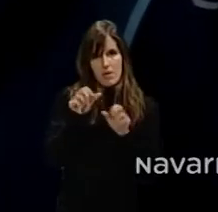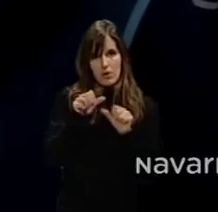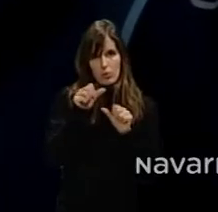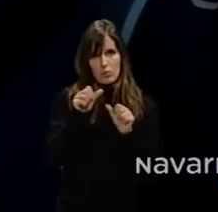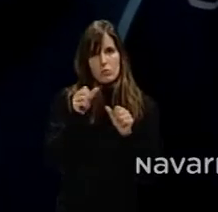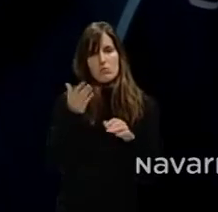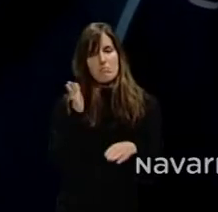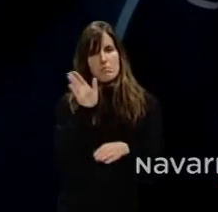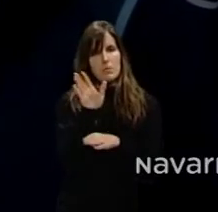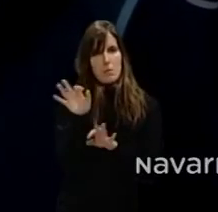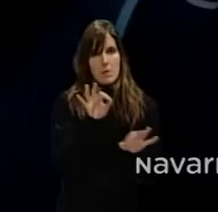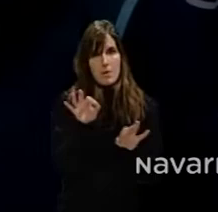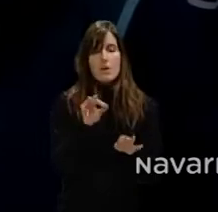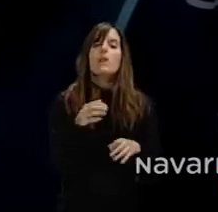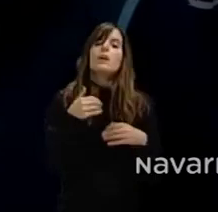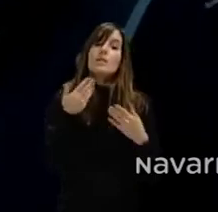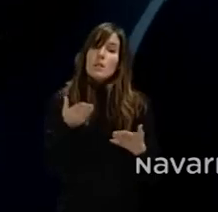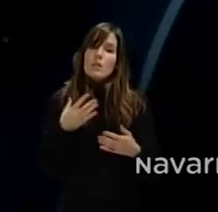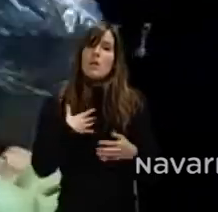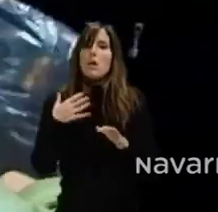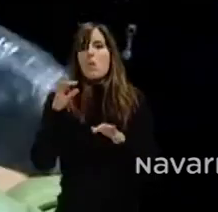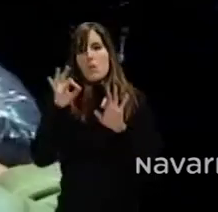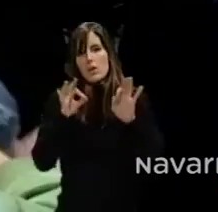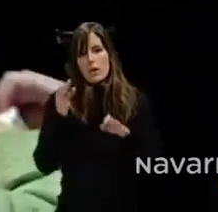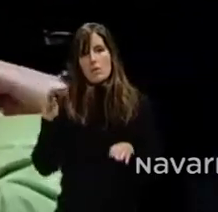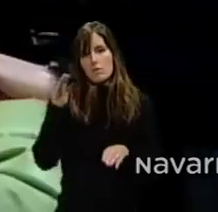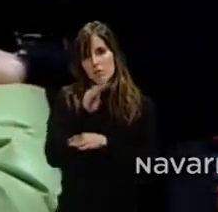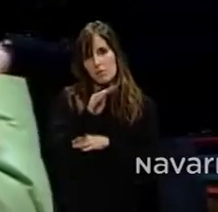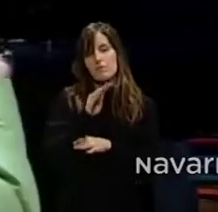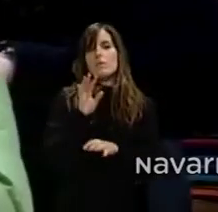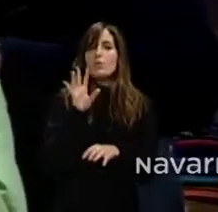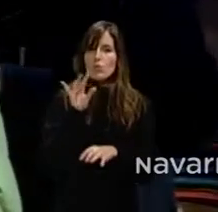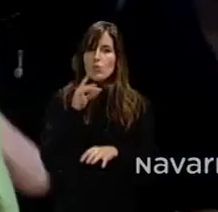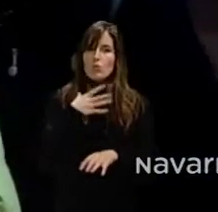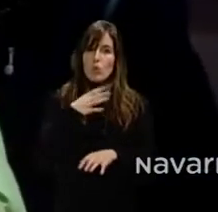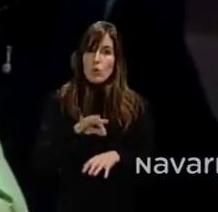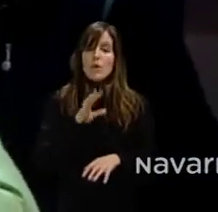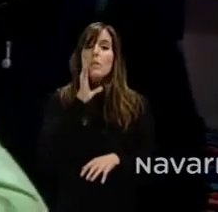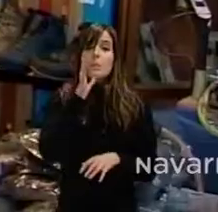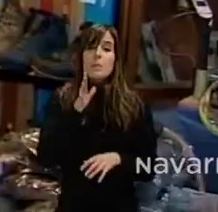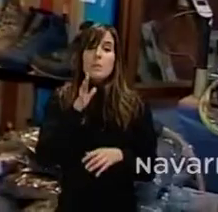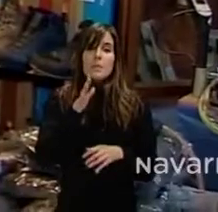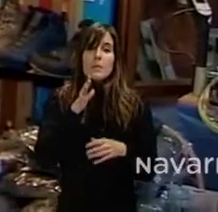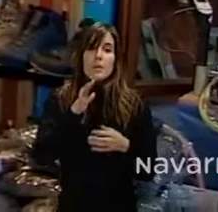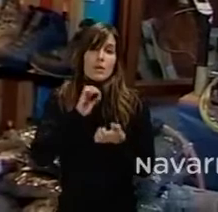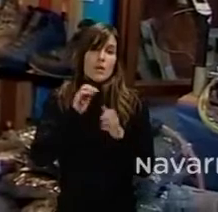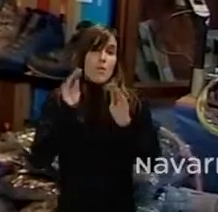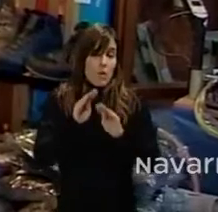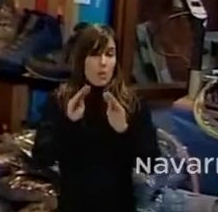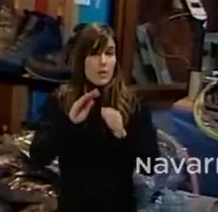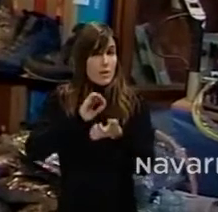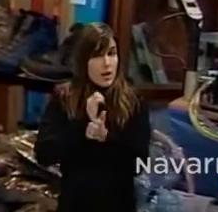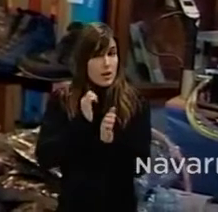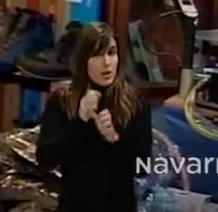la posibilidad de ser bonificados de ser también subvencionados en parte a través del crédito de formación del que disponen las